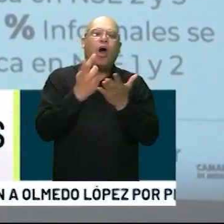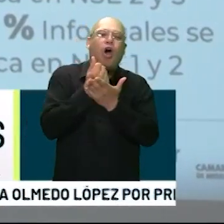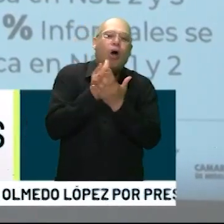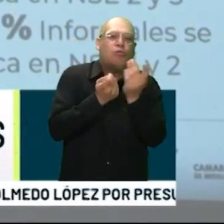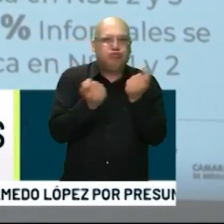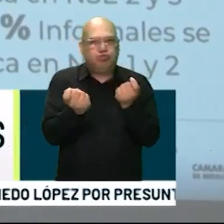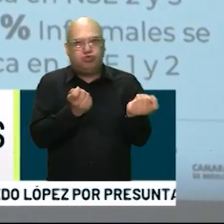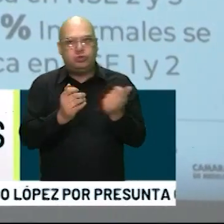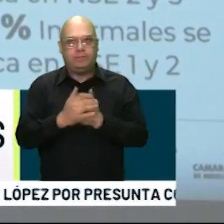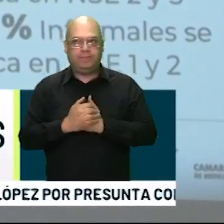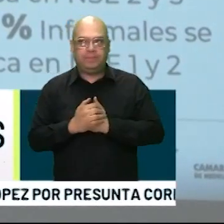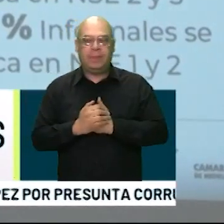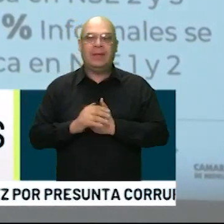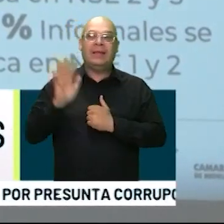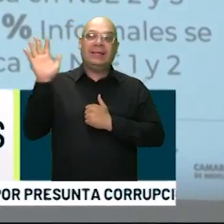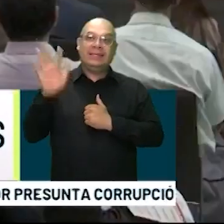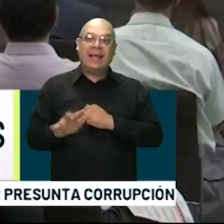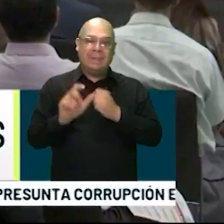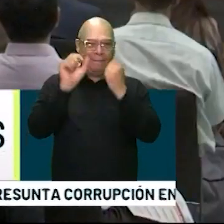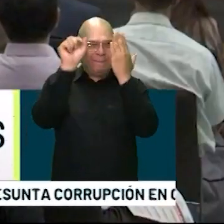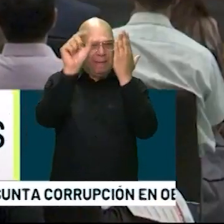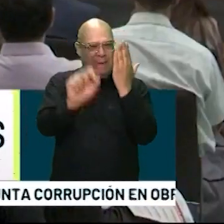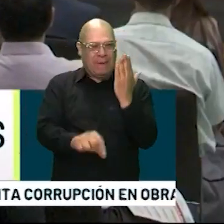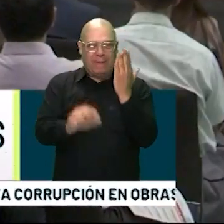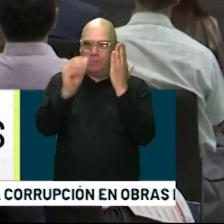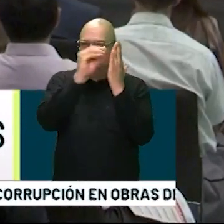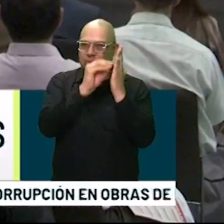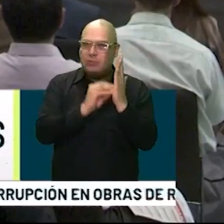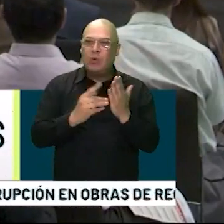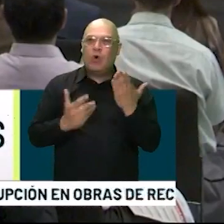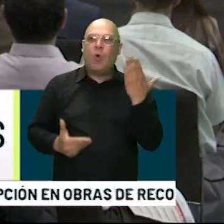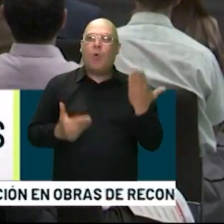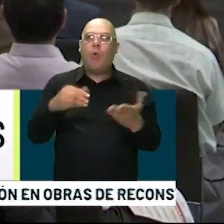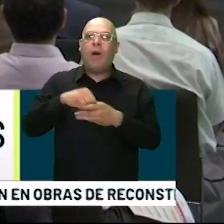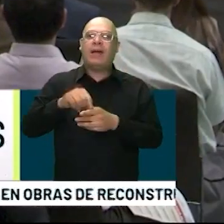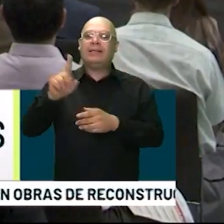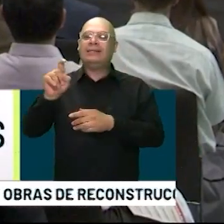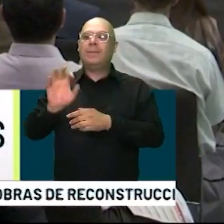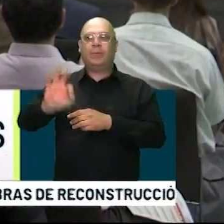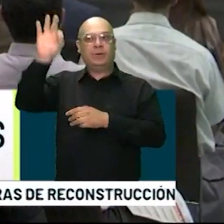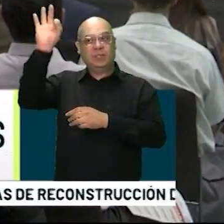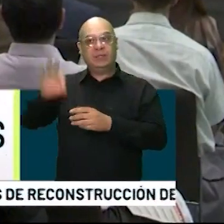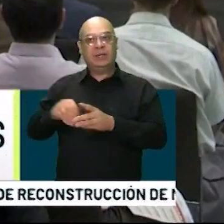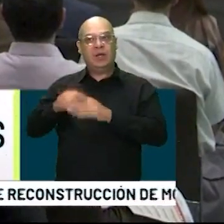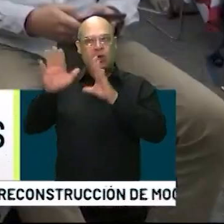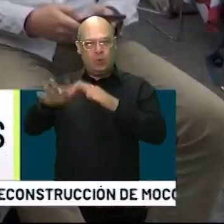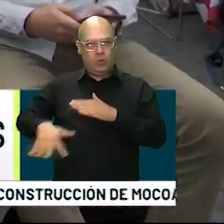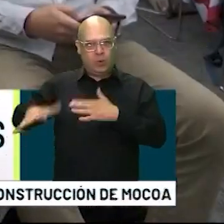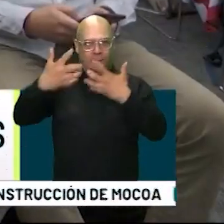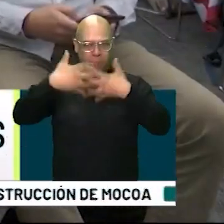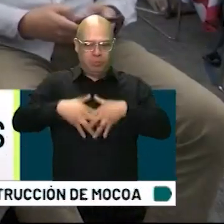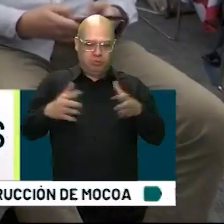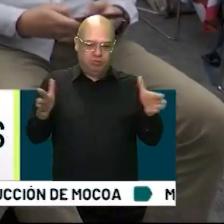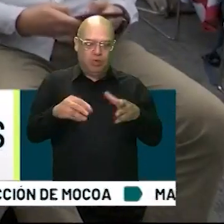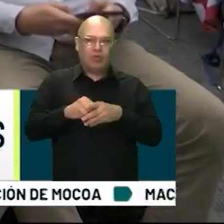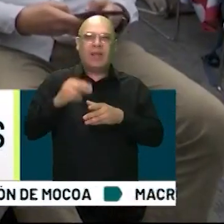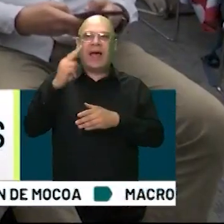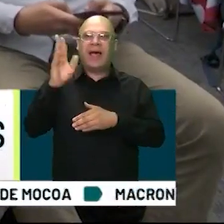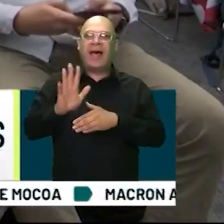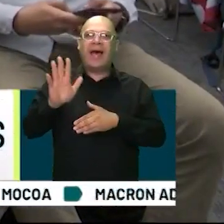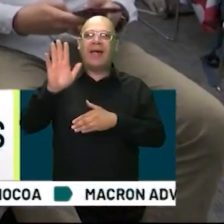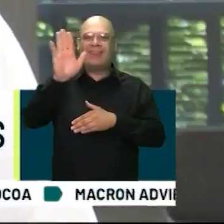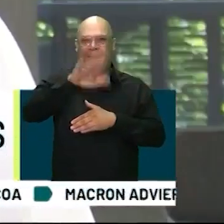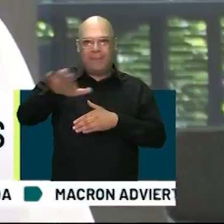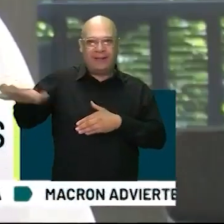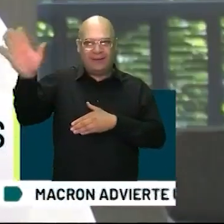desarrollada a través de la encuesta Se confirmó además que un 6% de las micro y pequeñas empresas del departamento ampliaron su planta